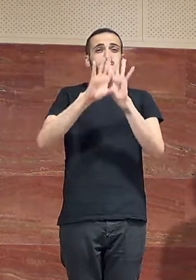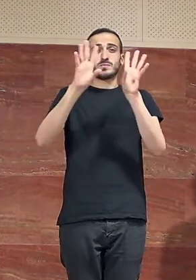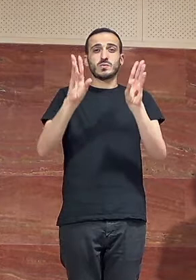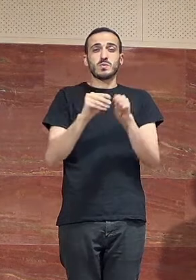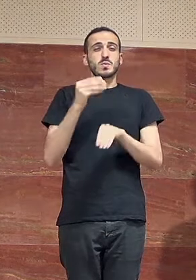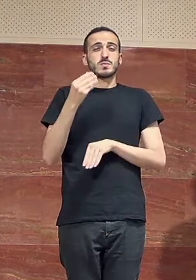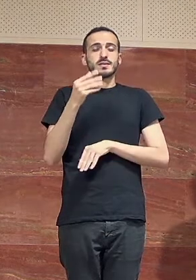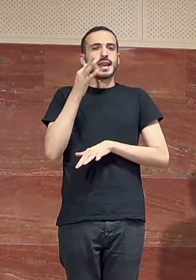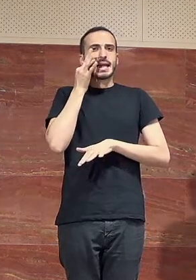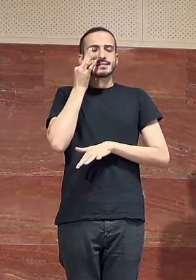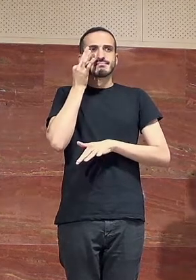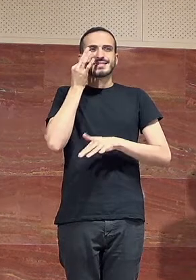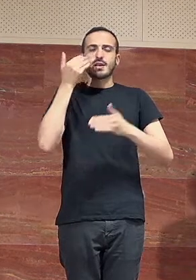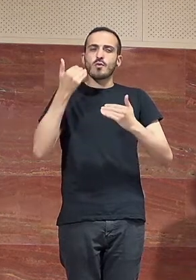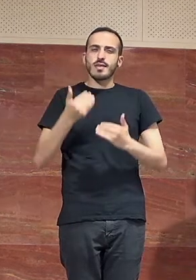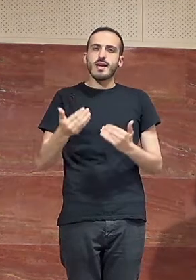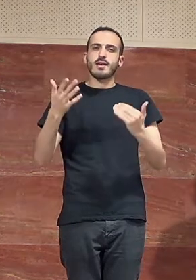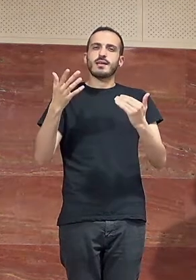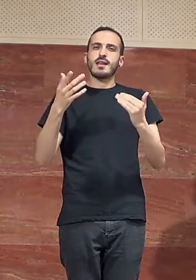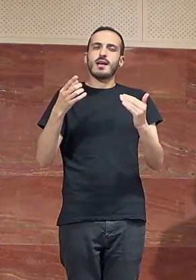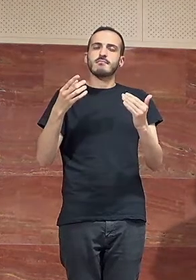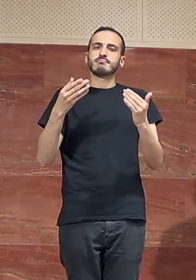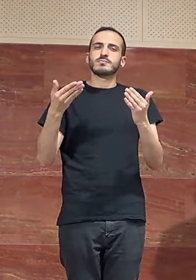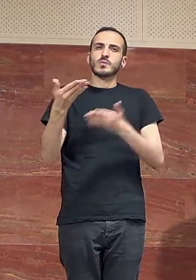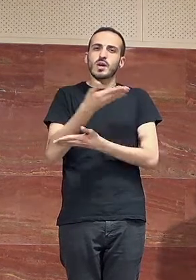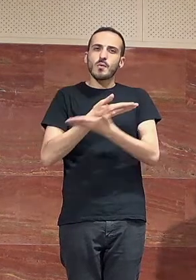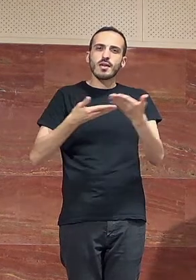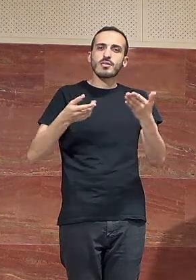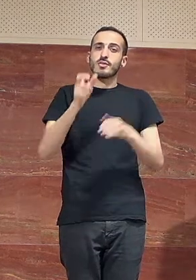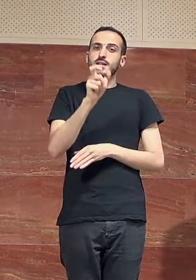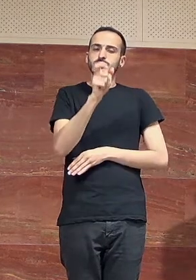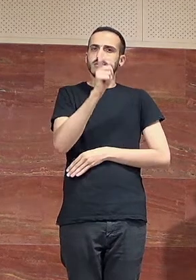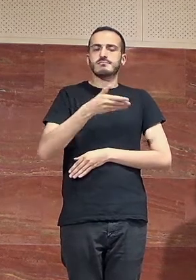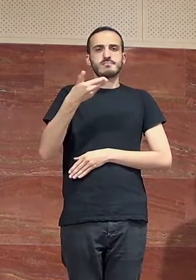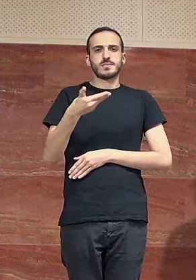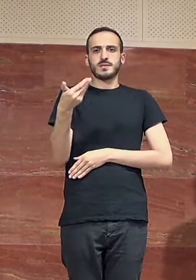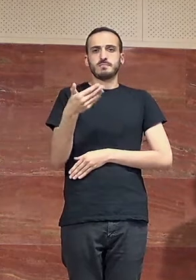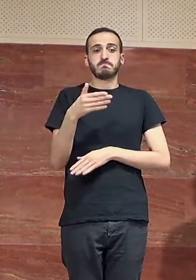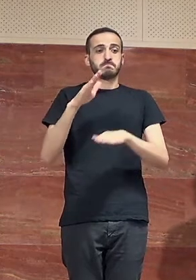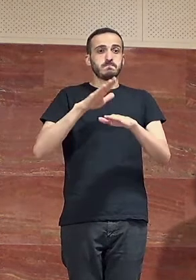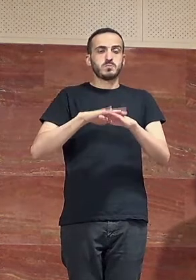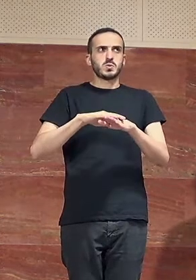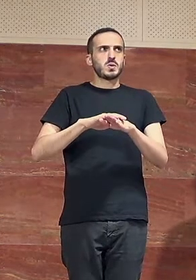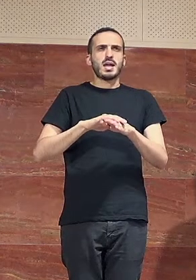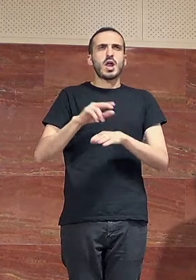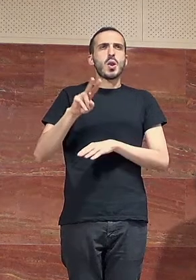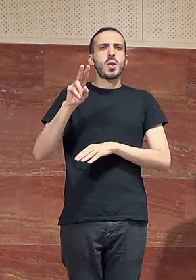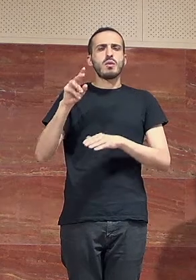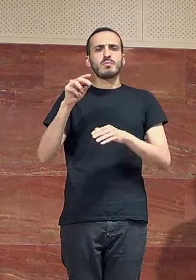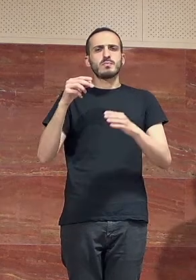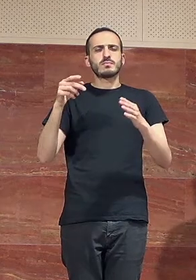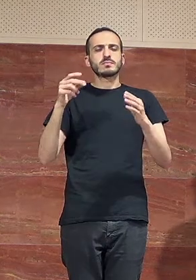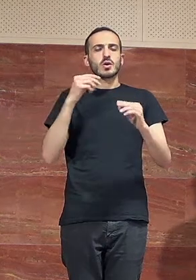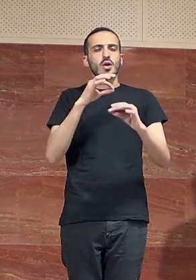y la calidad urbana sean los elementos que definen el espacio. Entonces, para eso empezamos trabajando ya en noviembre de 2008 en un primer